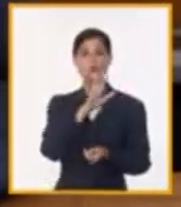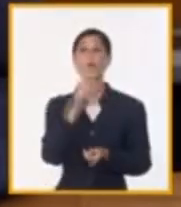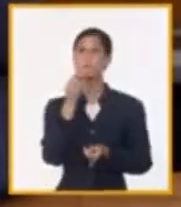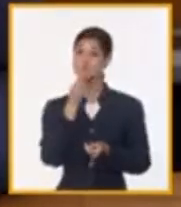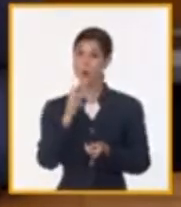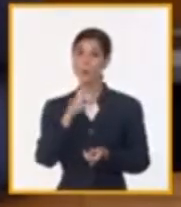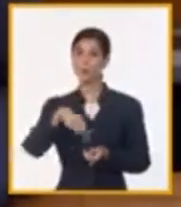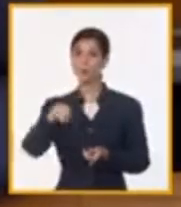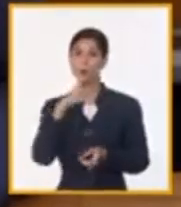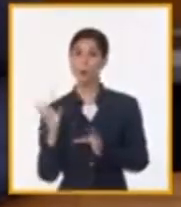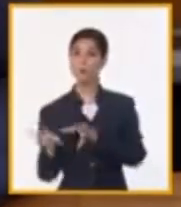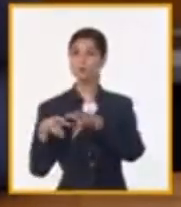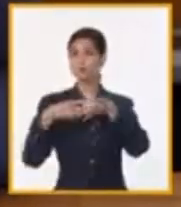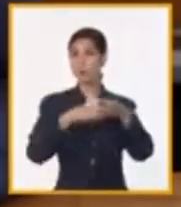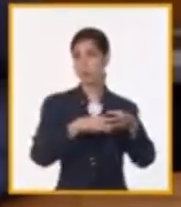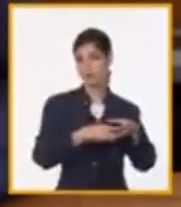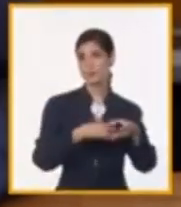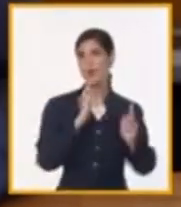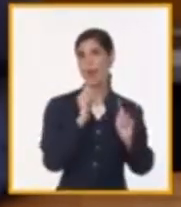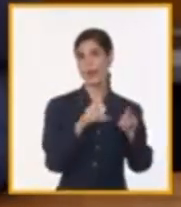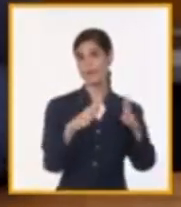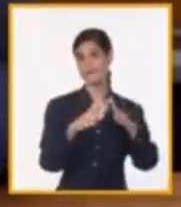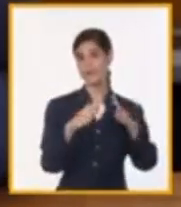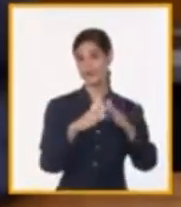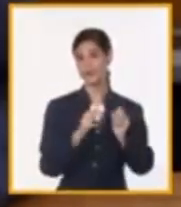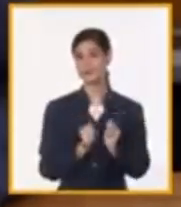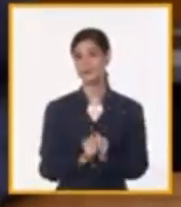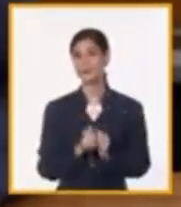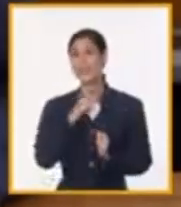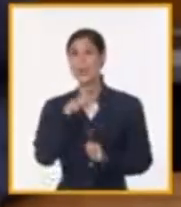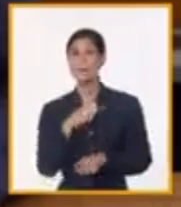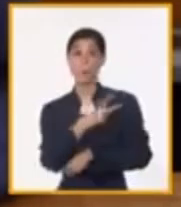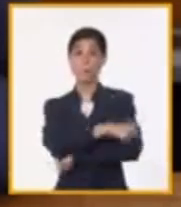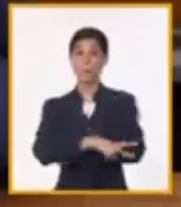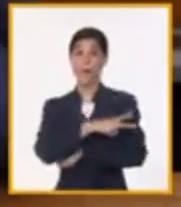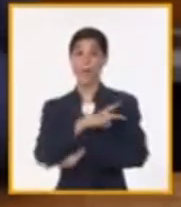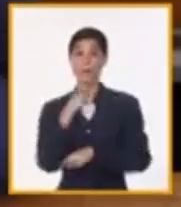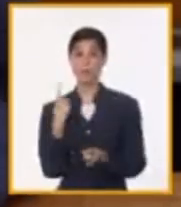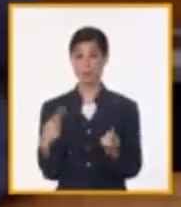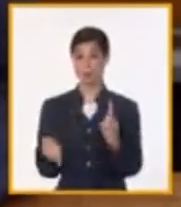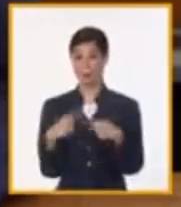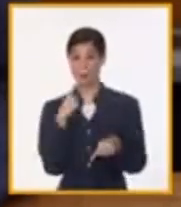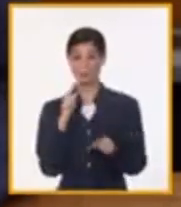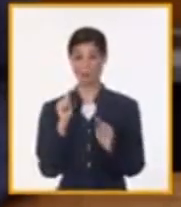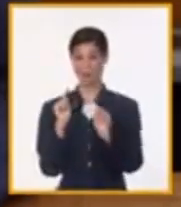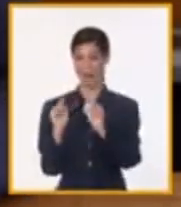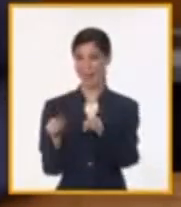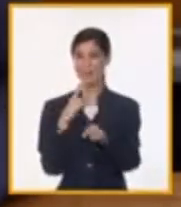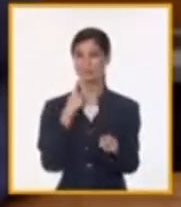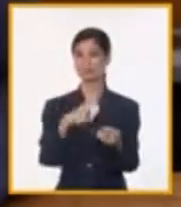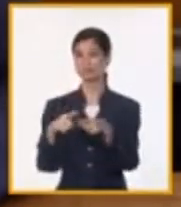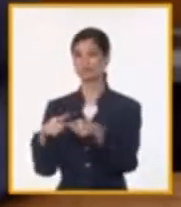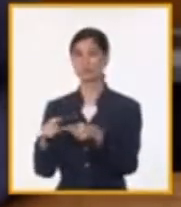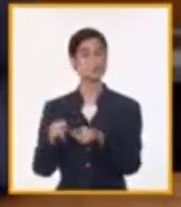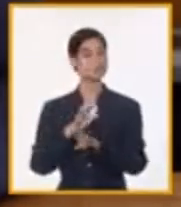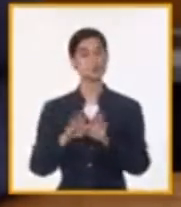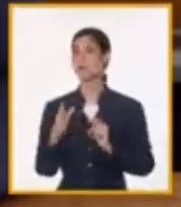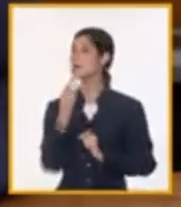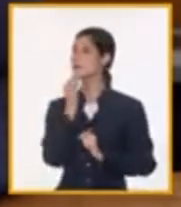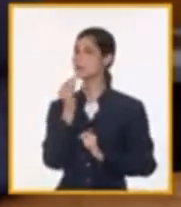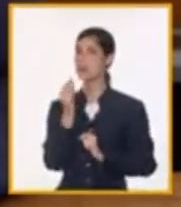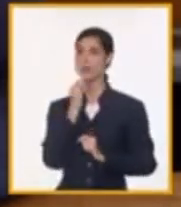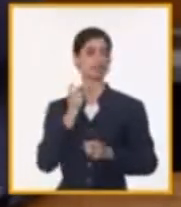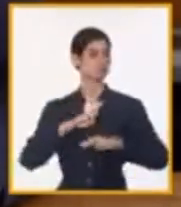segura ningún país puede tolerar ataques contra sus ciudadanos contra sus ciudades y nosotros el estado de Israel tampoco lo